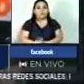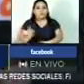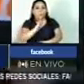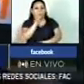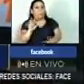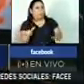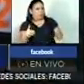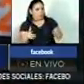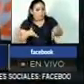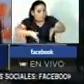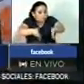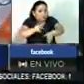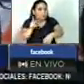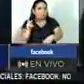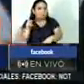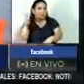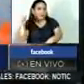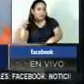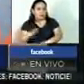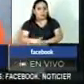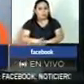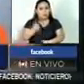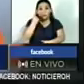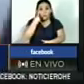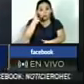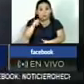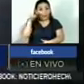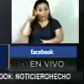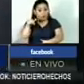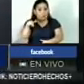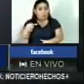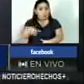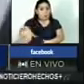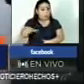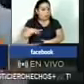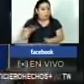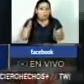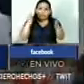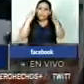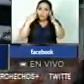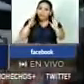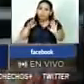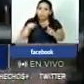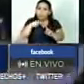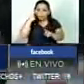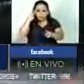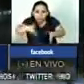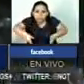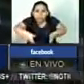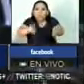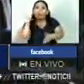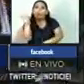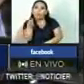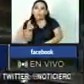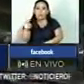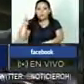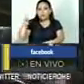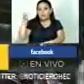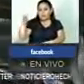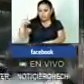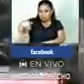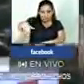kilómetro los encontramos acá? Dice que prácticamente acá no tenemos señalización de kilometraje de